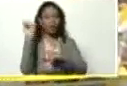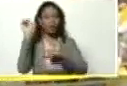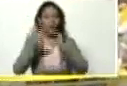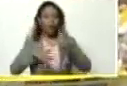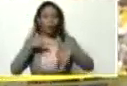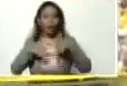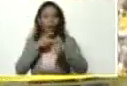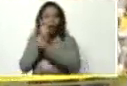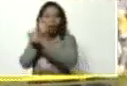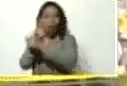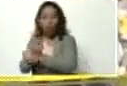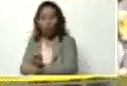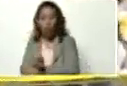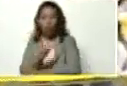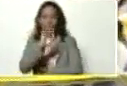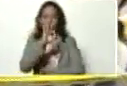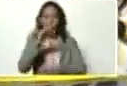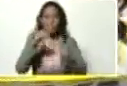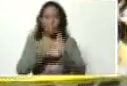acto de graduación de más de